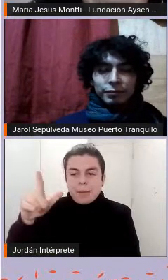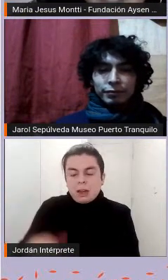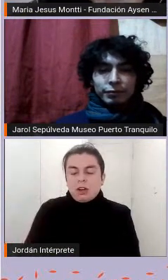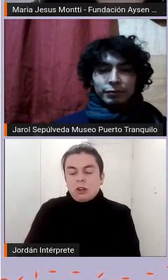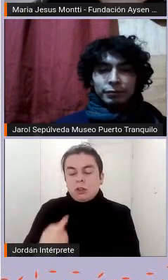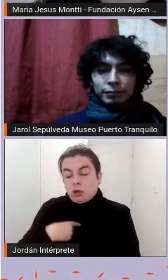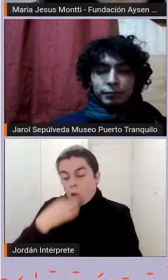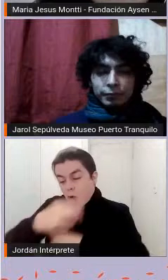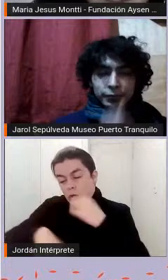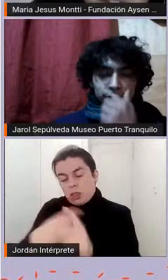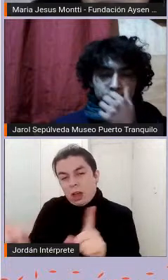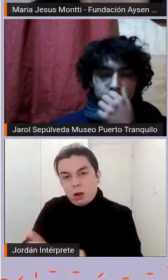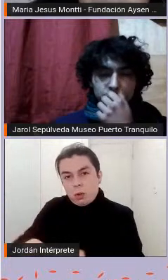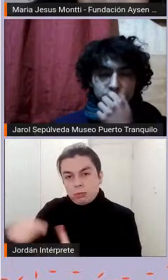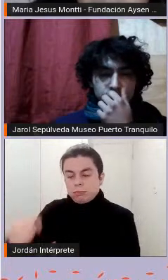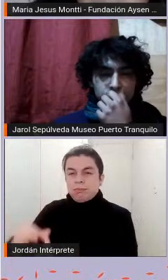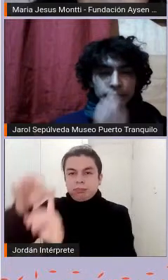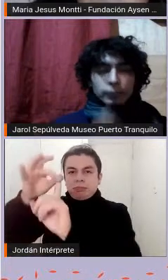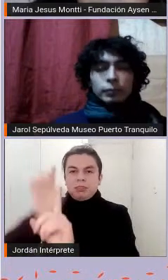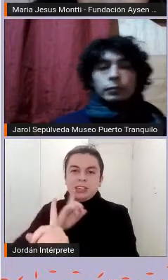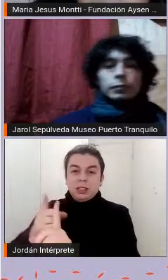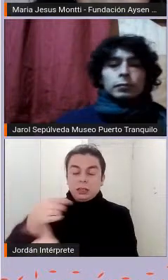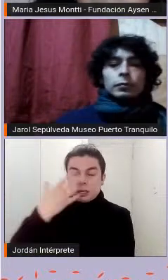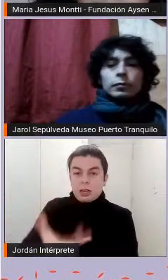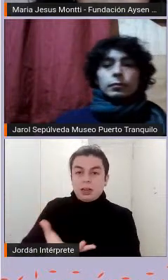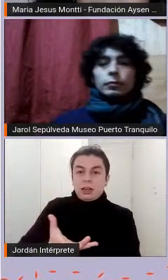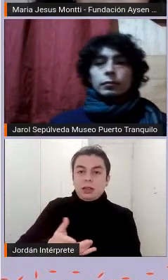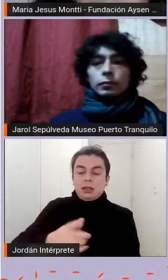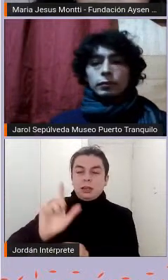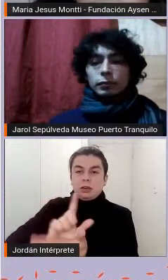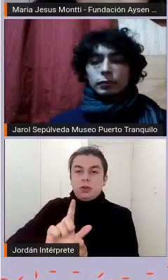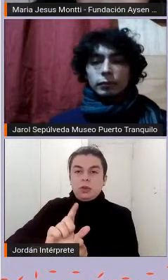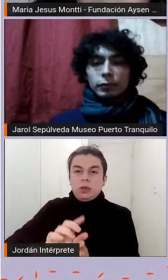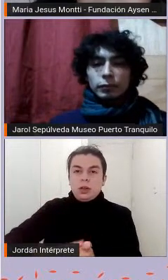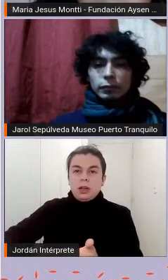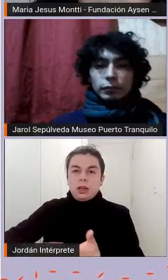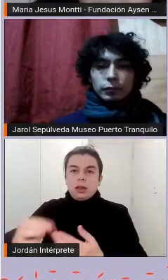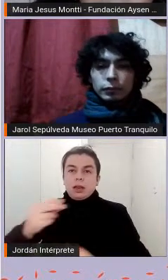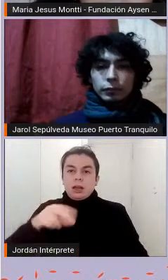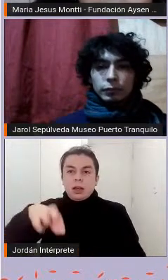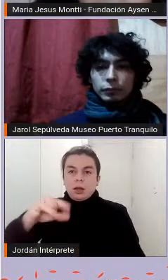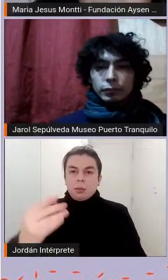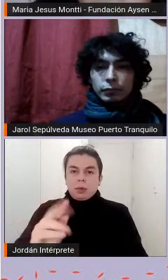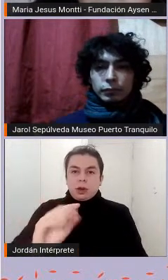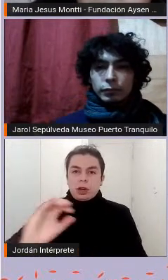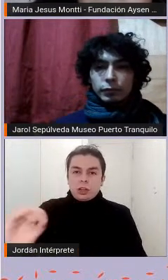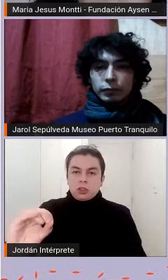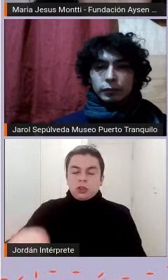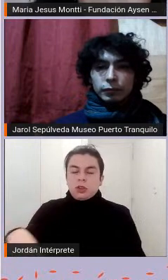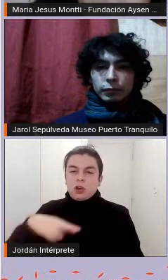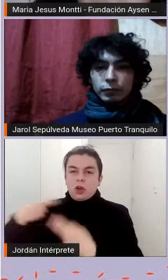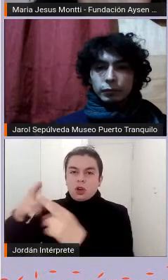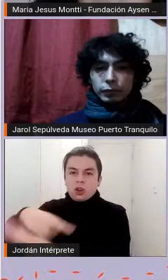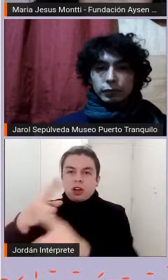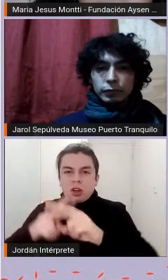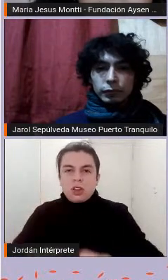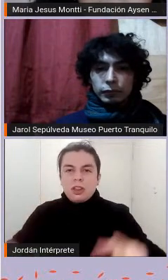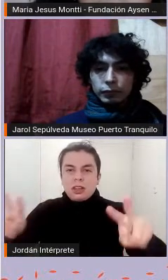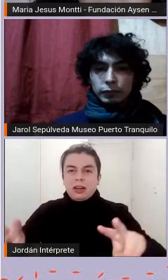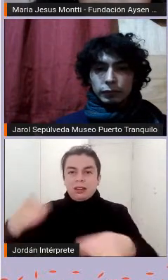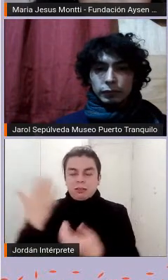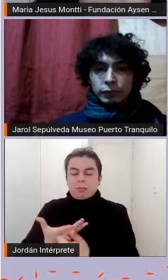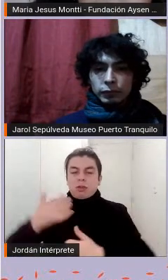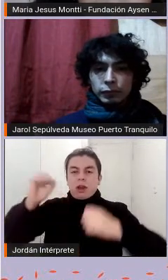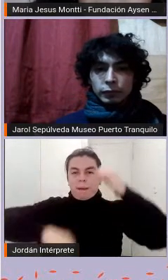Pero existe en Puerto Río Tranquilo una empresa local que se llama Destino Patagonia. En ella